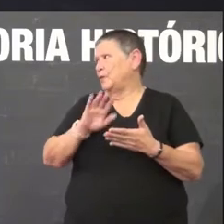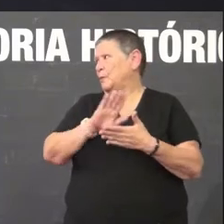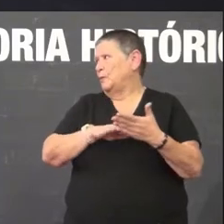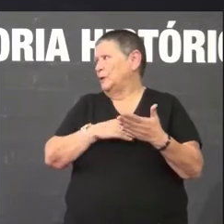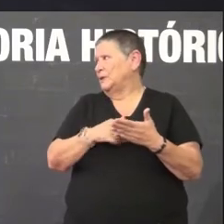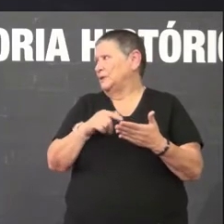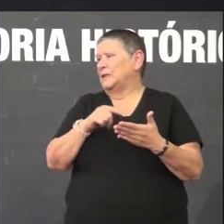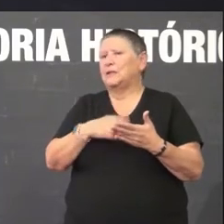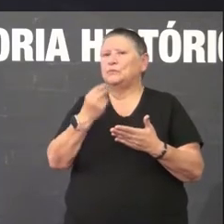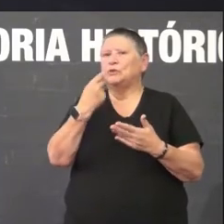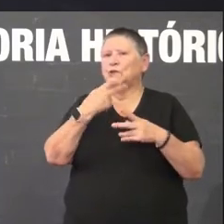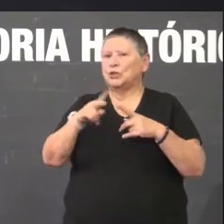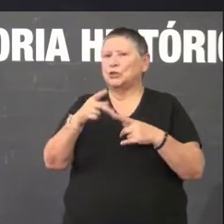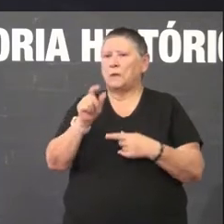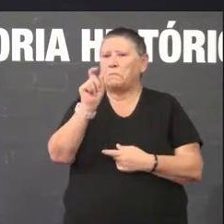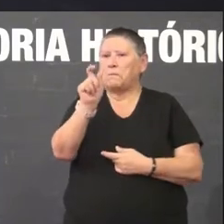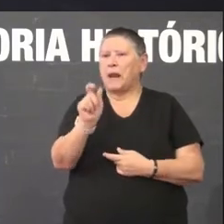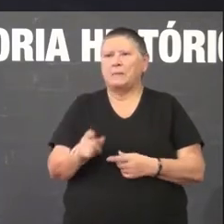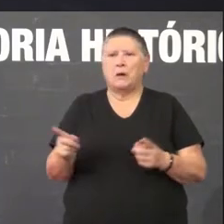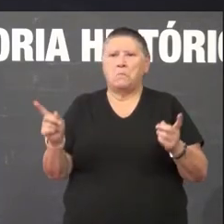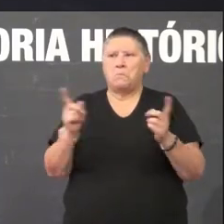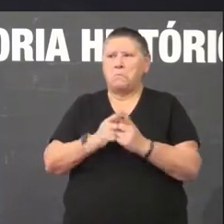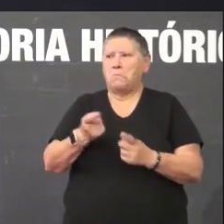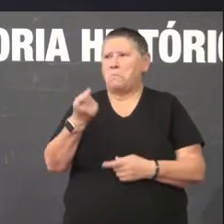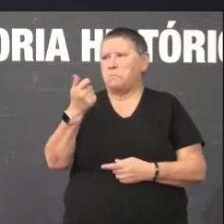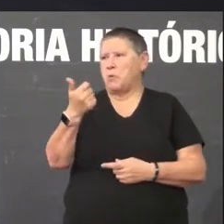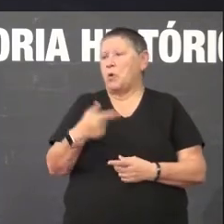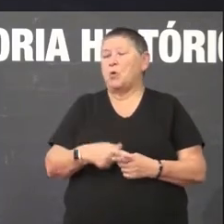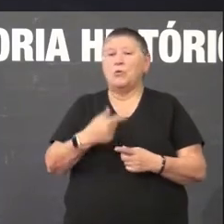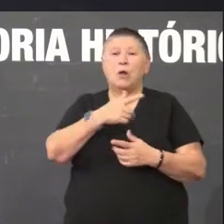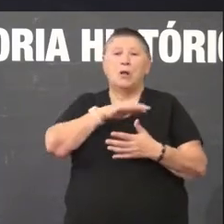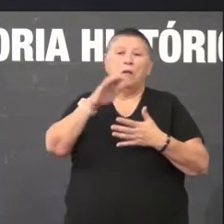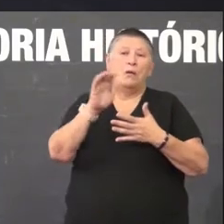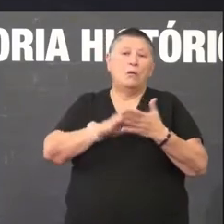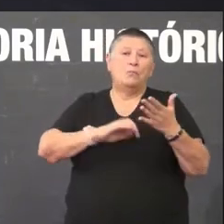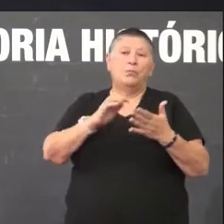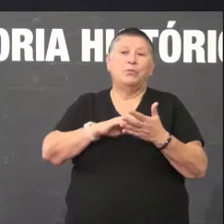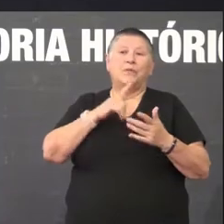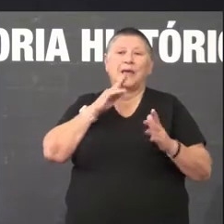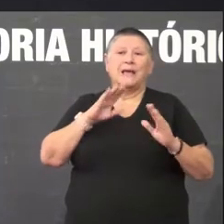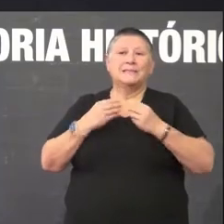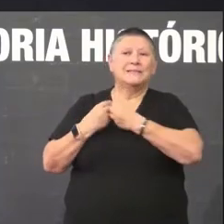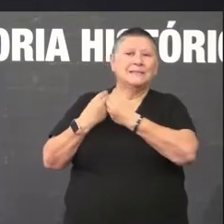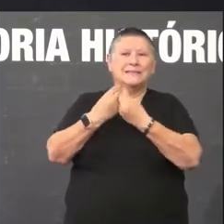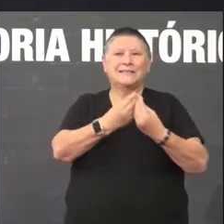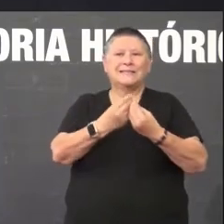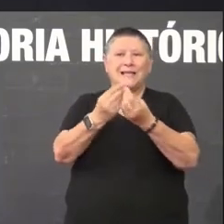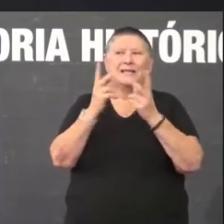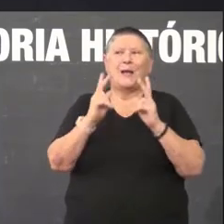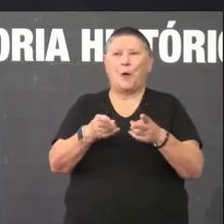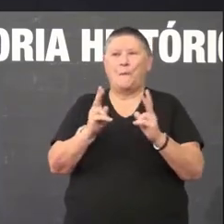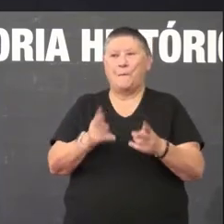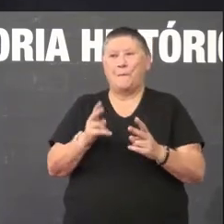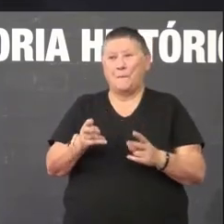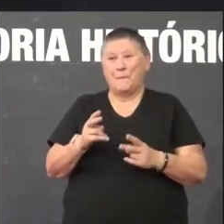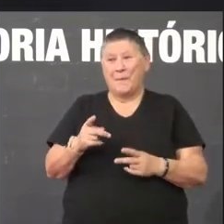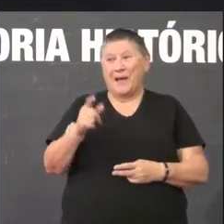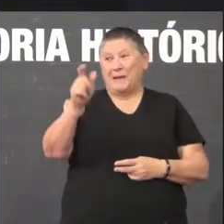moi pocas palabras. Despois de facer todo o relato do que el chama Santa Compaña de Inmortais,